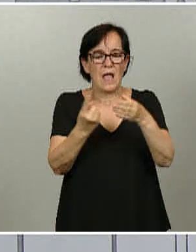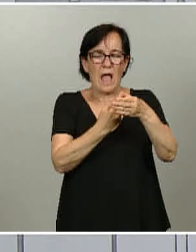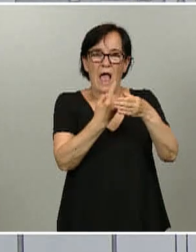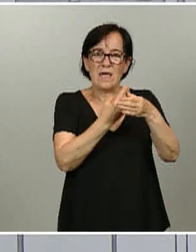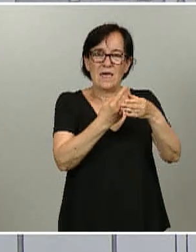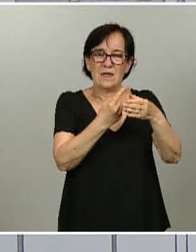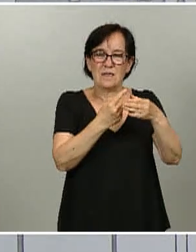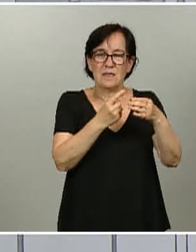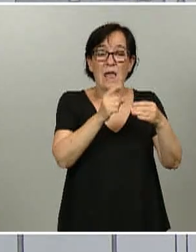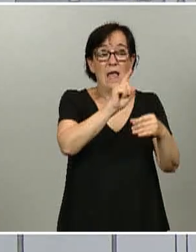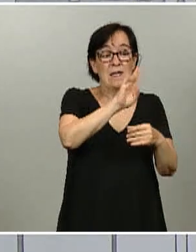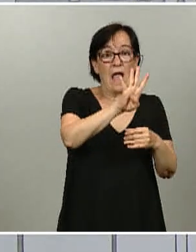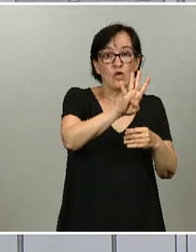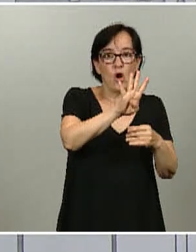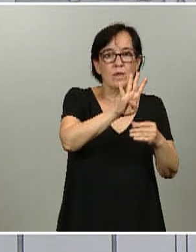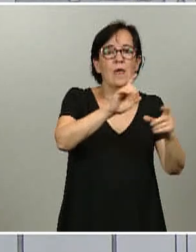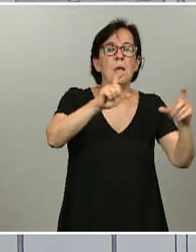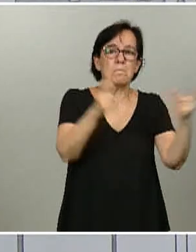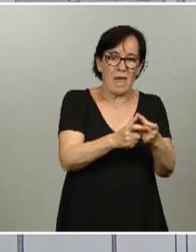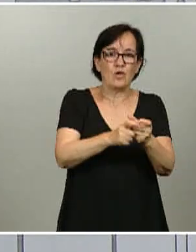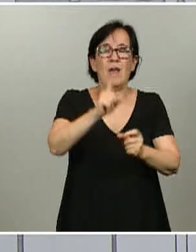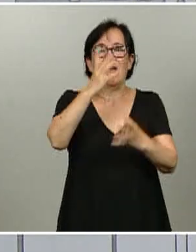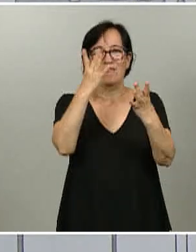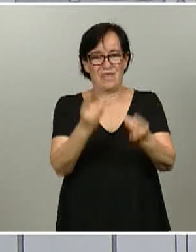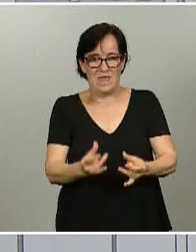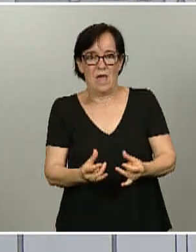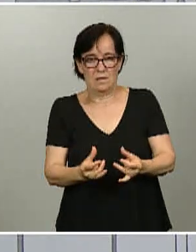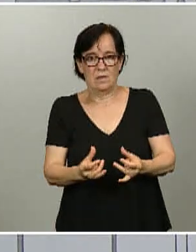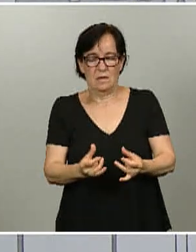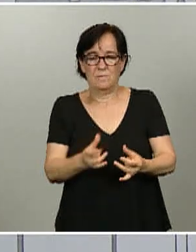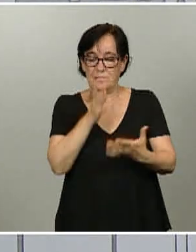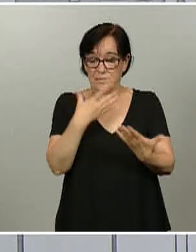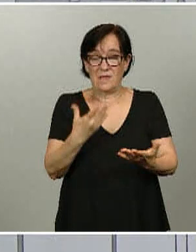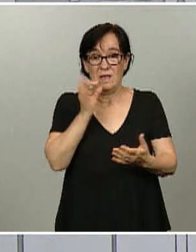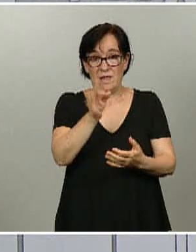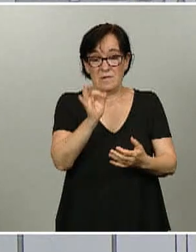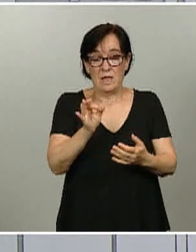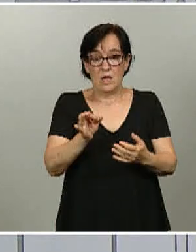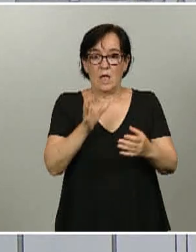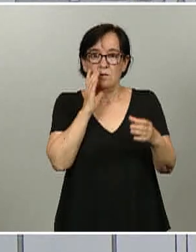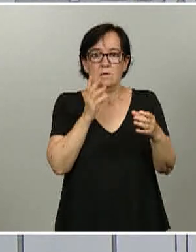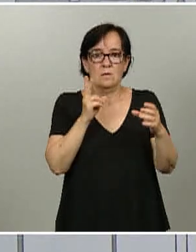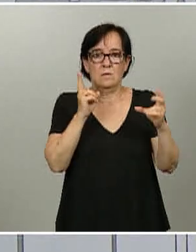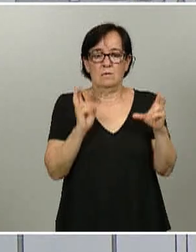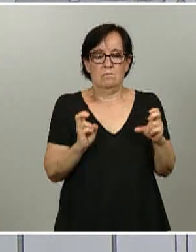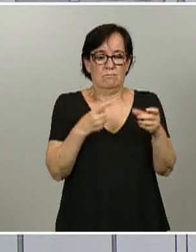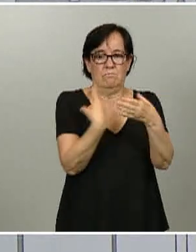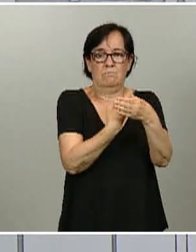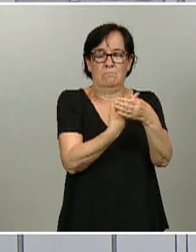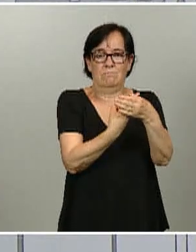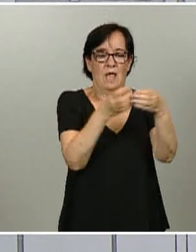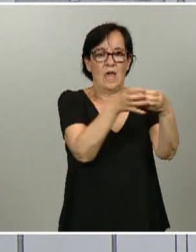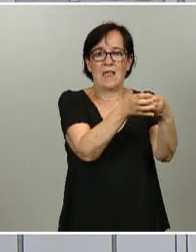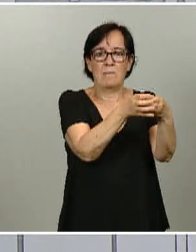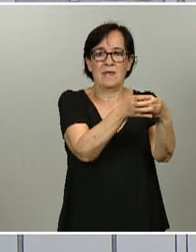10 días. Es verdad que el hecho de que se cuarentenara o se pusiera en aislamiento a los casos durante